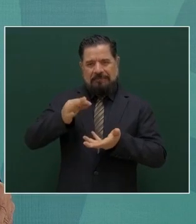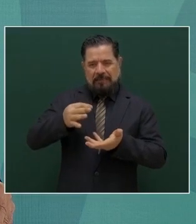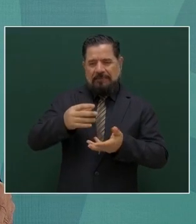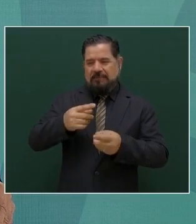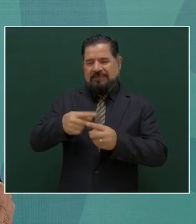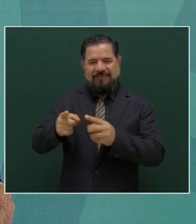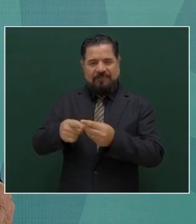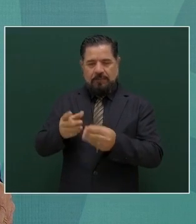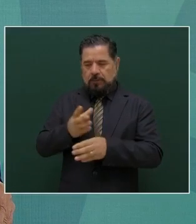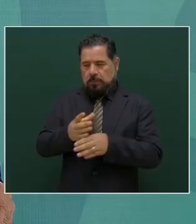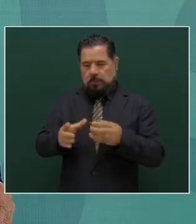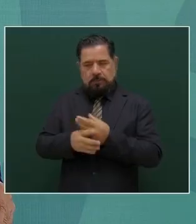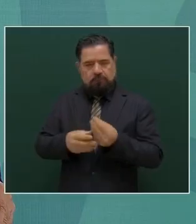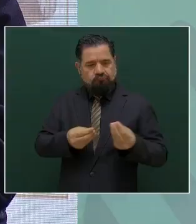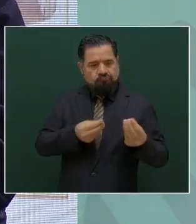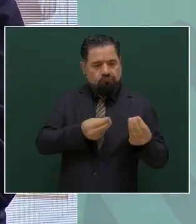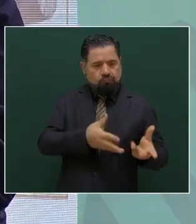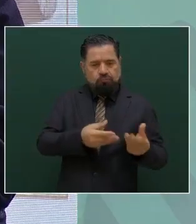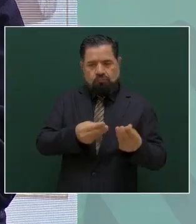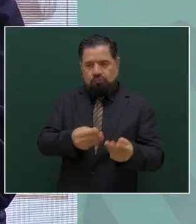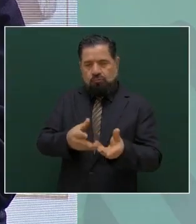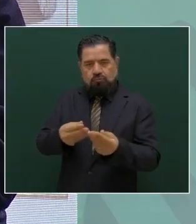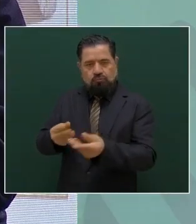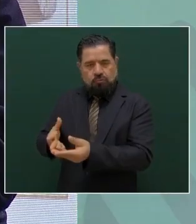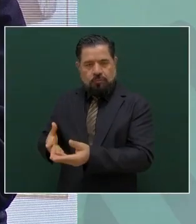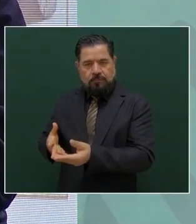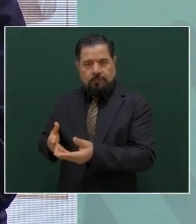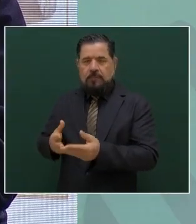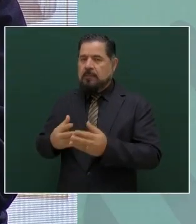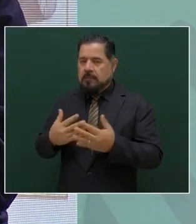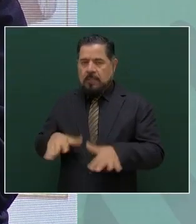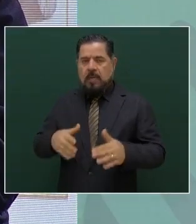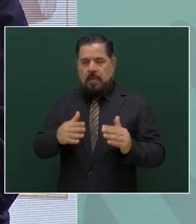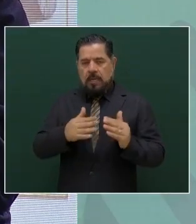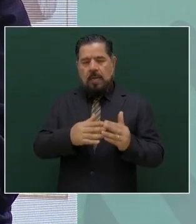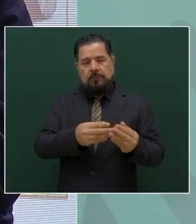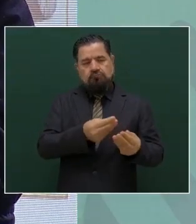Ya se están entregando